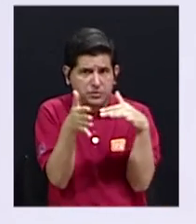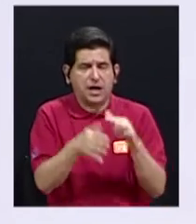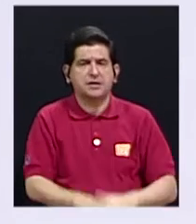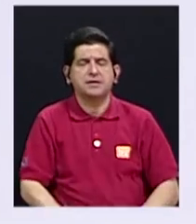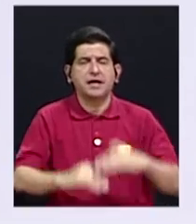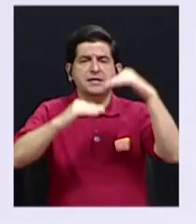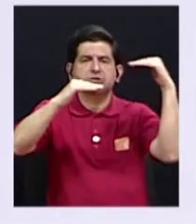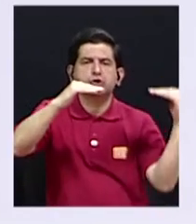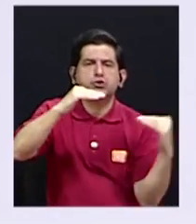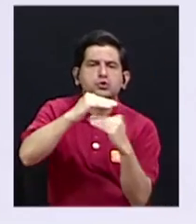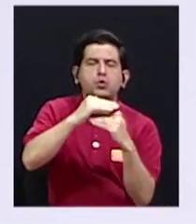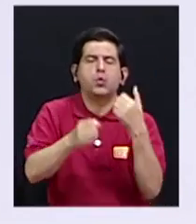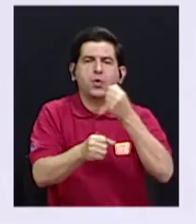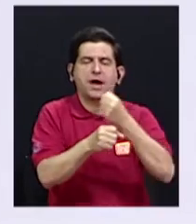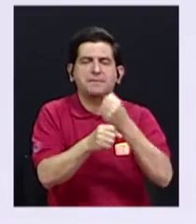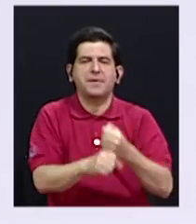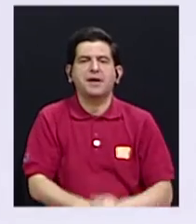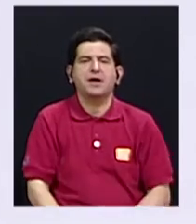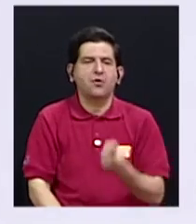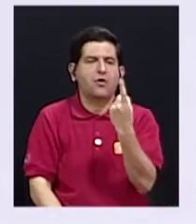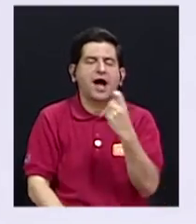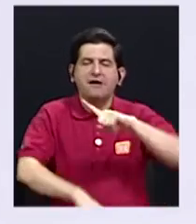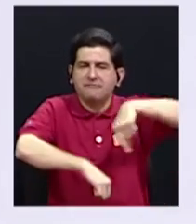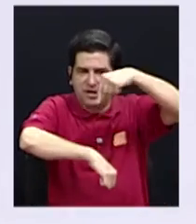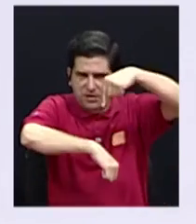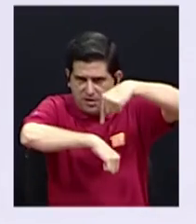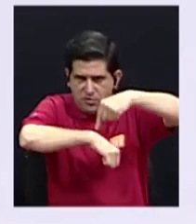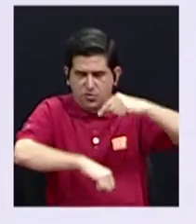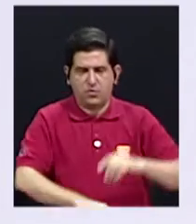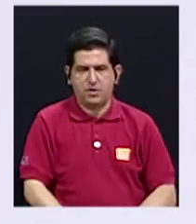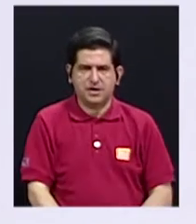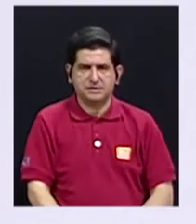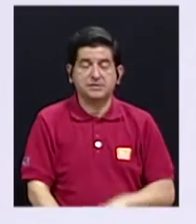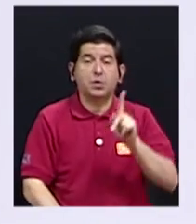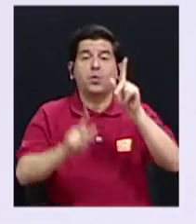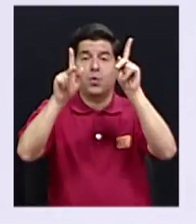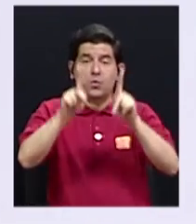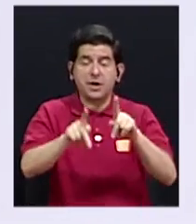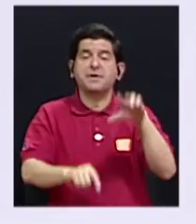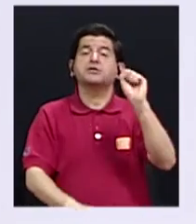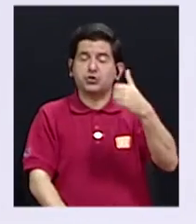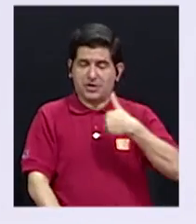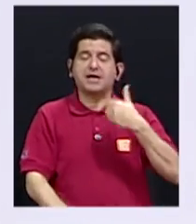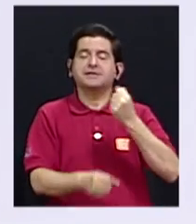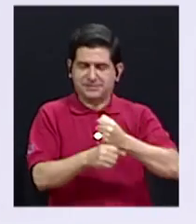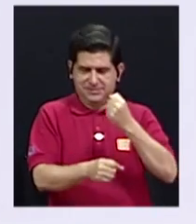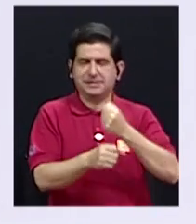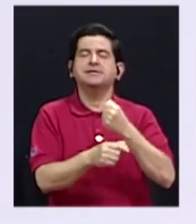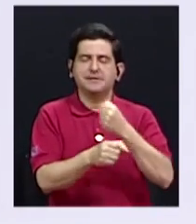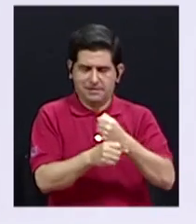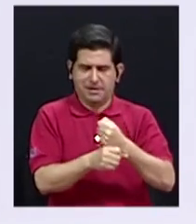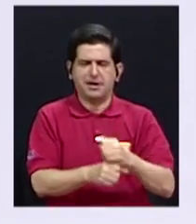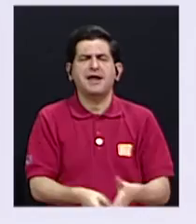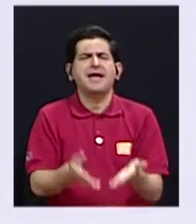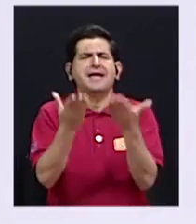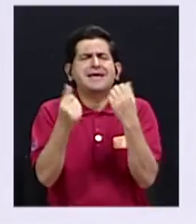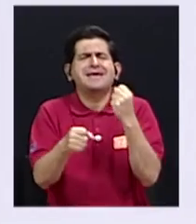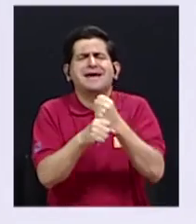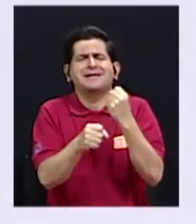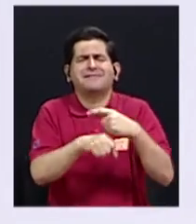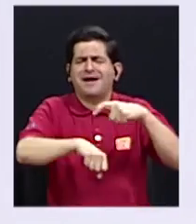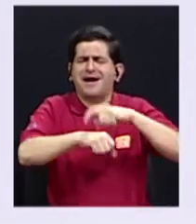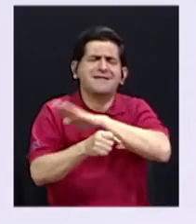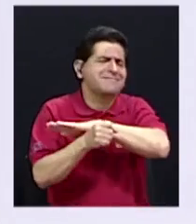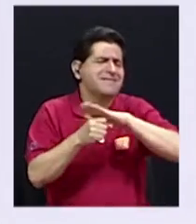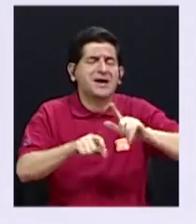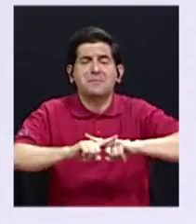subempleo por insuficiencia de horas que es una persona que si tiene trabajo que quisiera trabajar tiempo